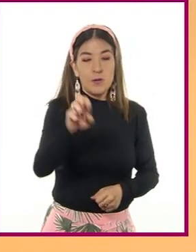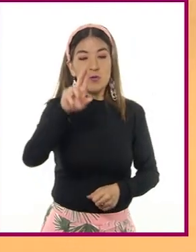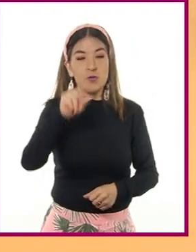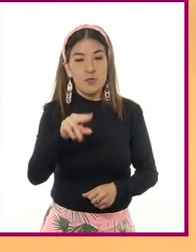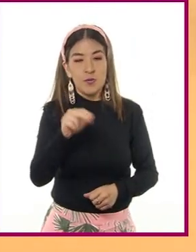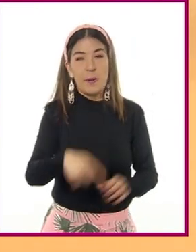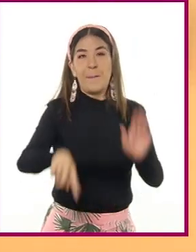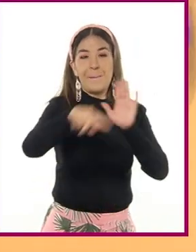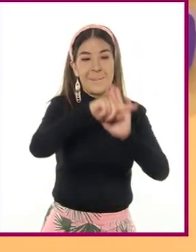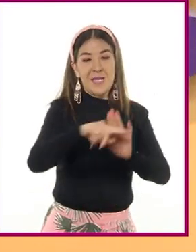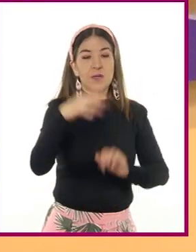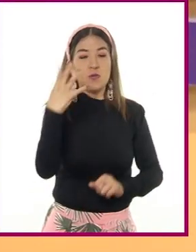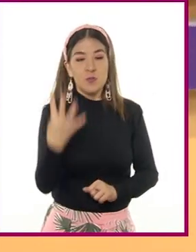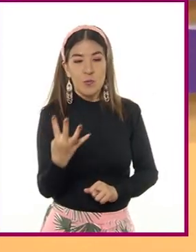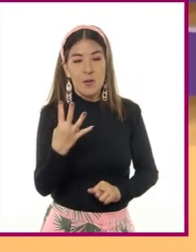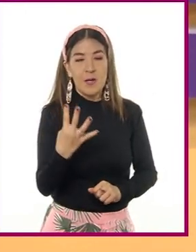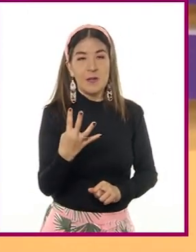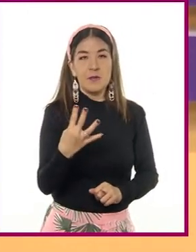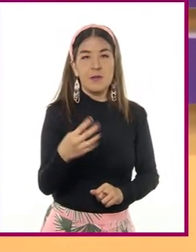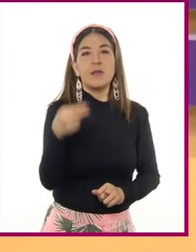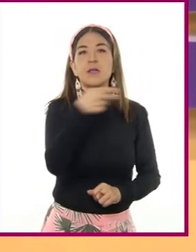480 menos 4 son